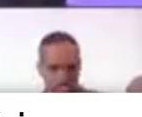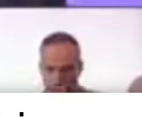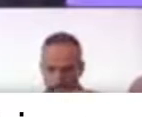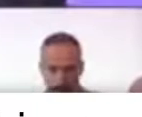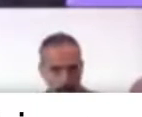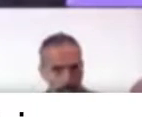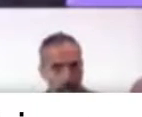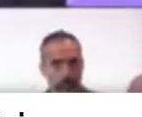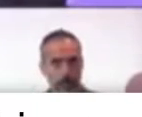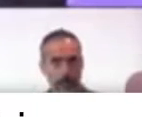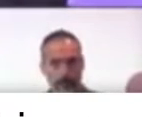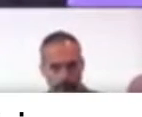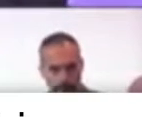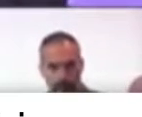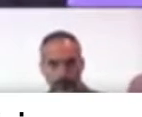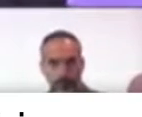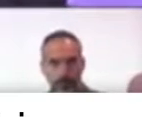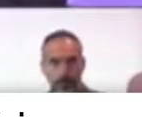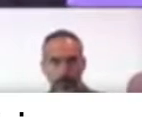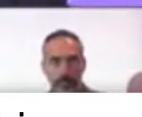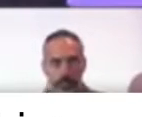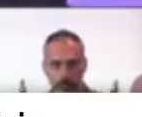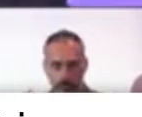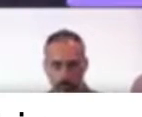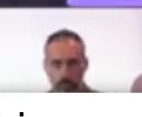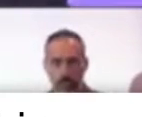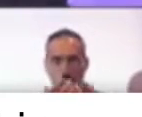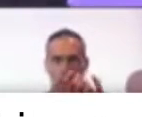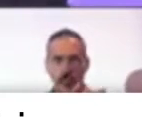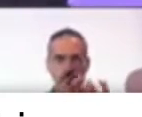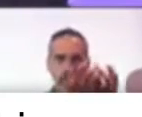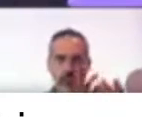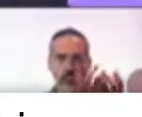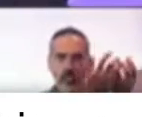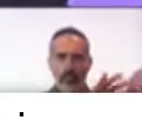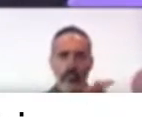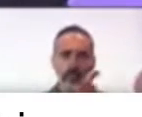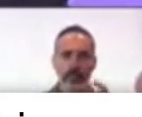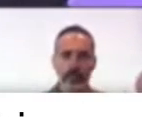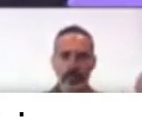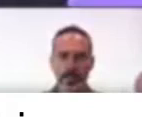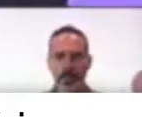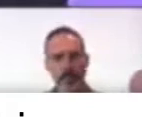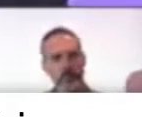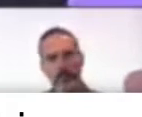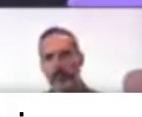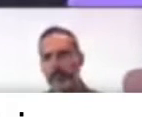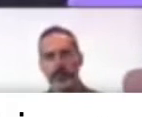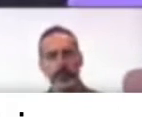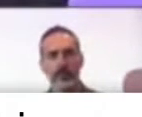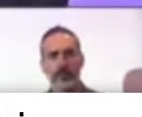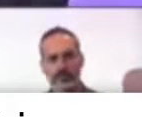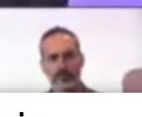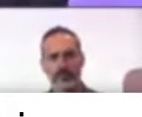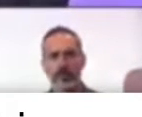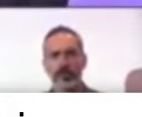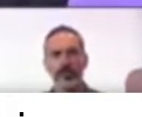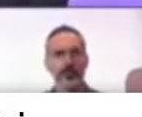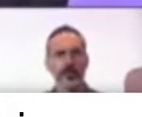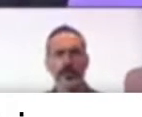significa involucrarse. Corregir es resolver, rectificar, cambiar para